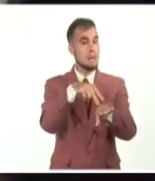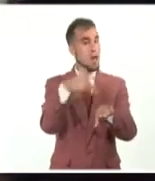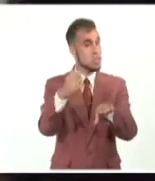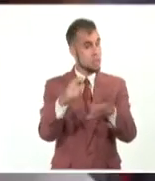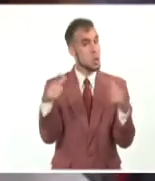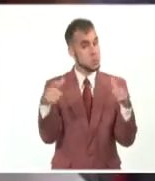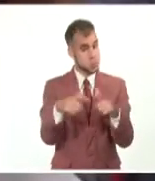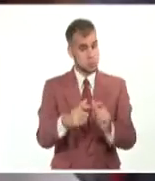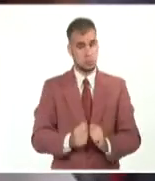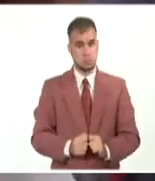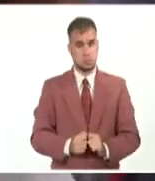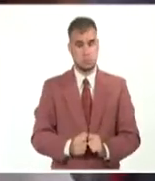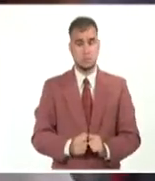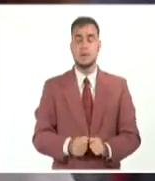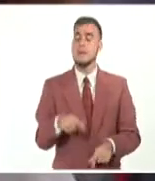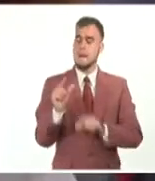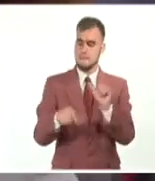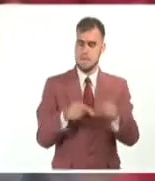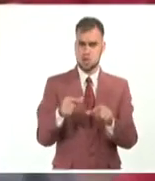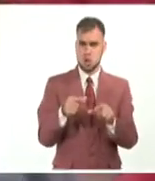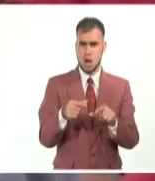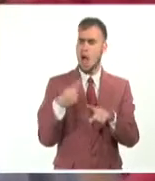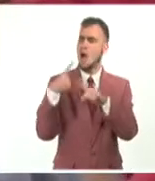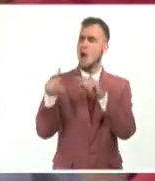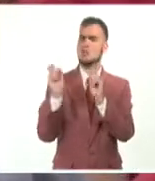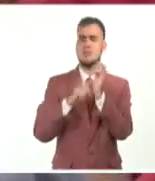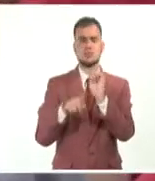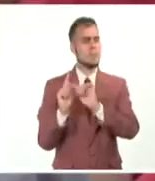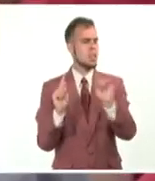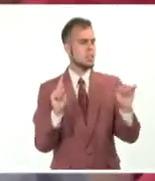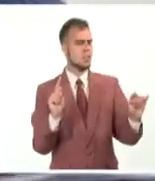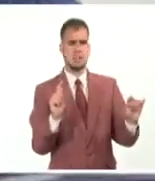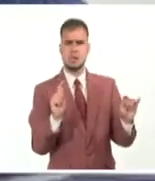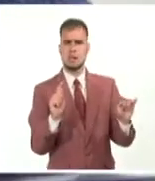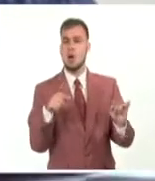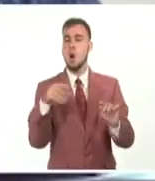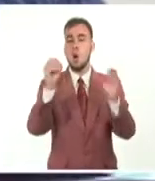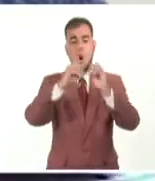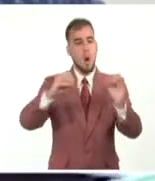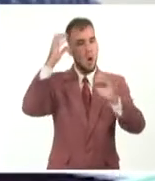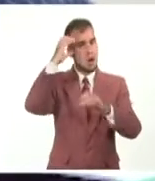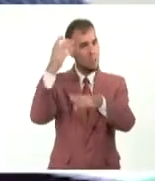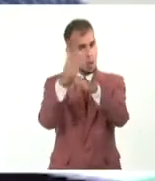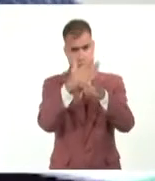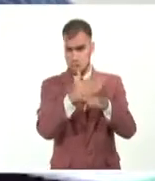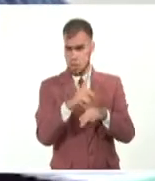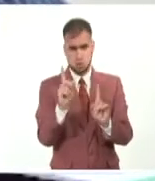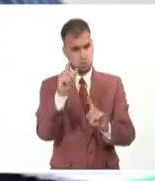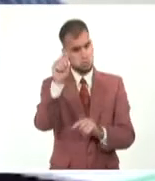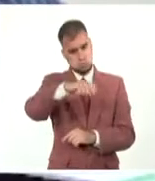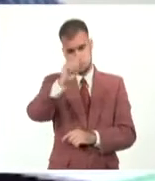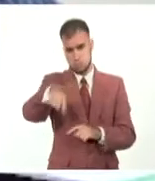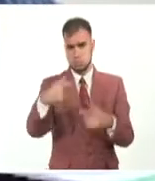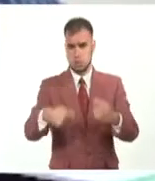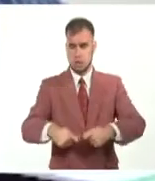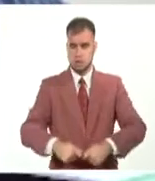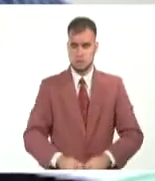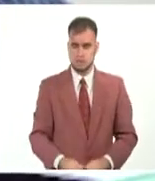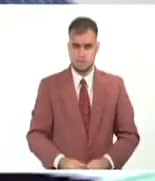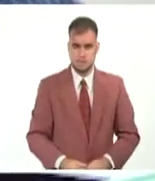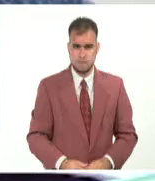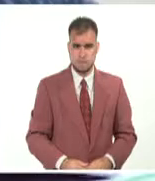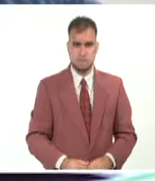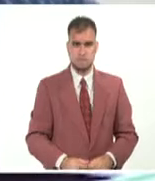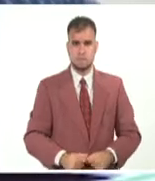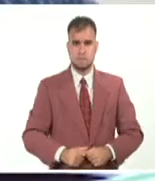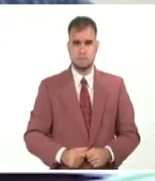eliminar la salida de La Habana por motivos de trabajo a todos los organismos e instituciones. Nosotros, para